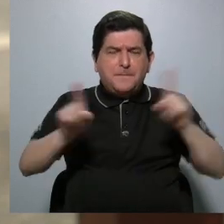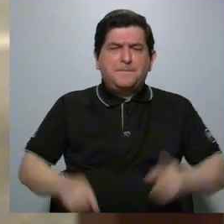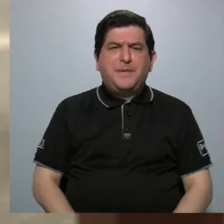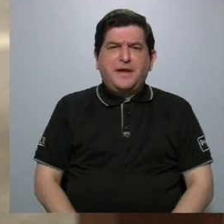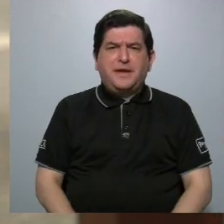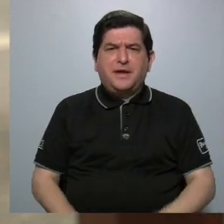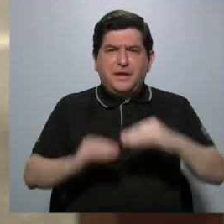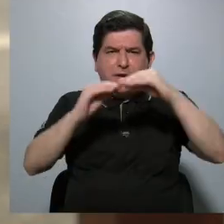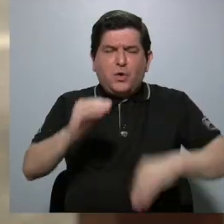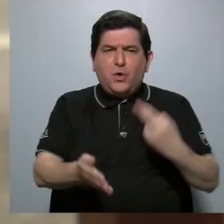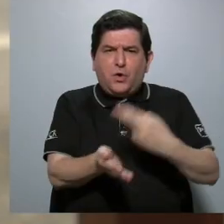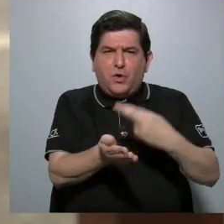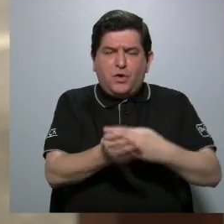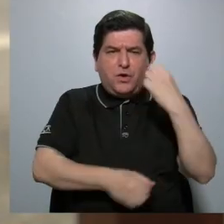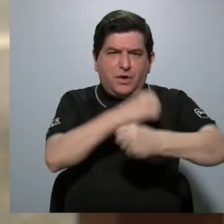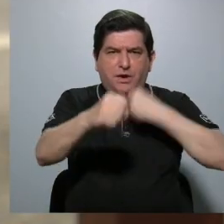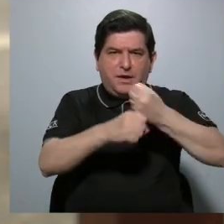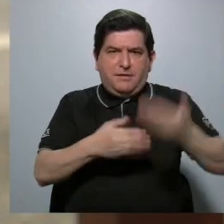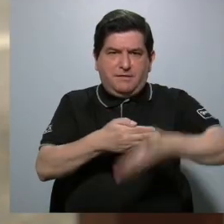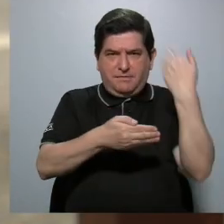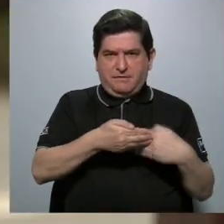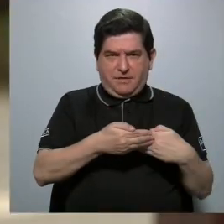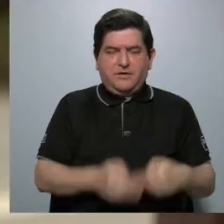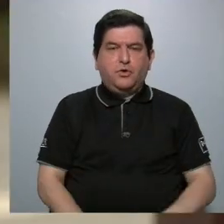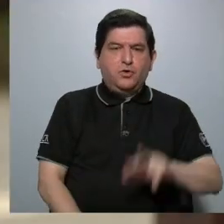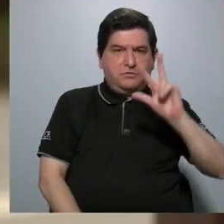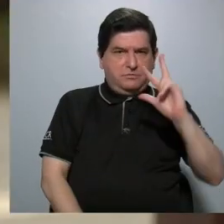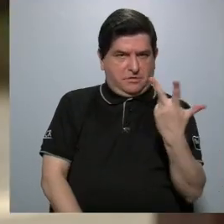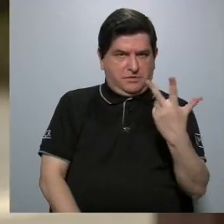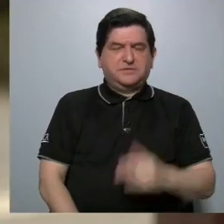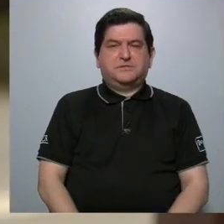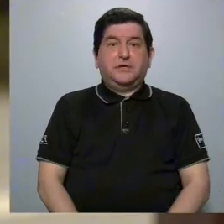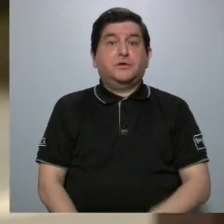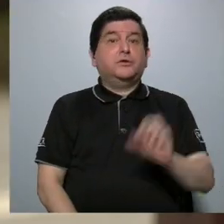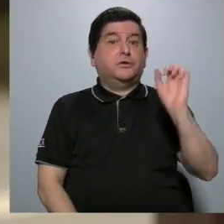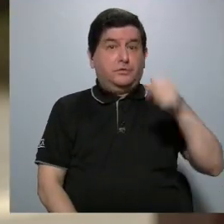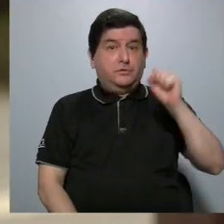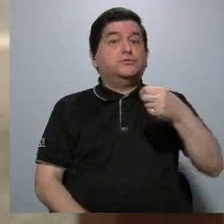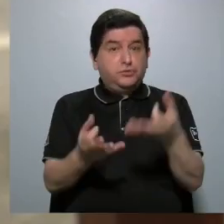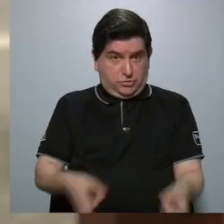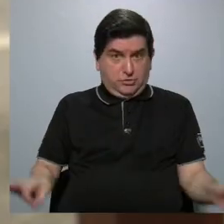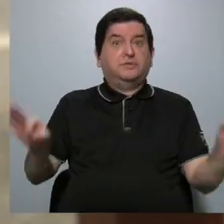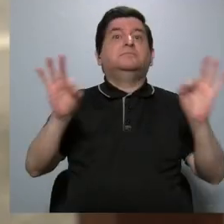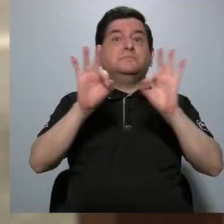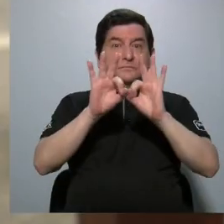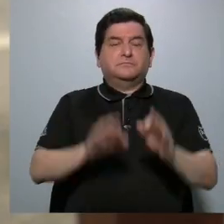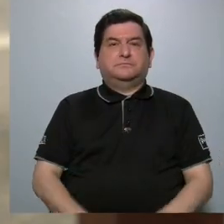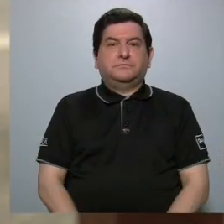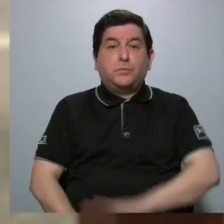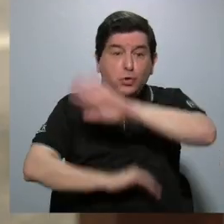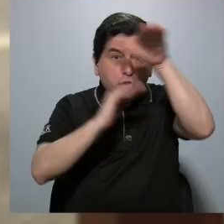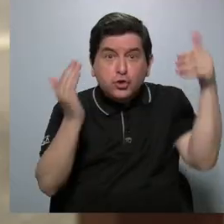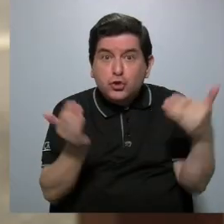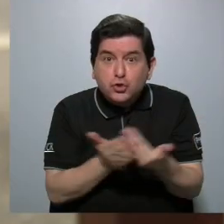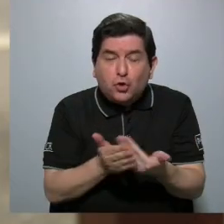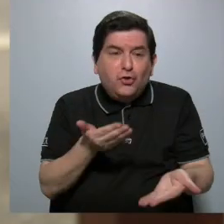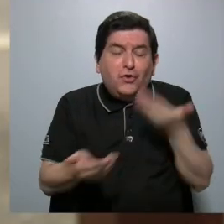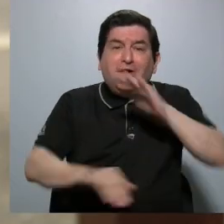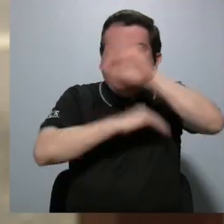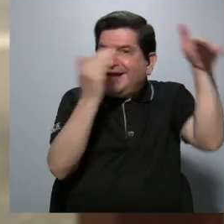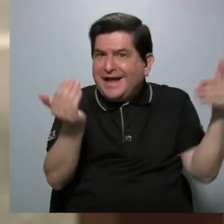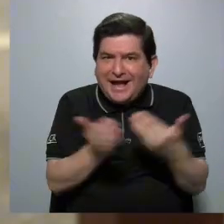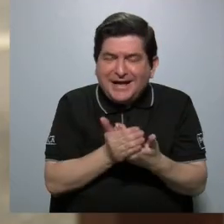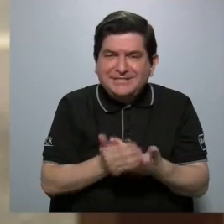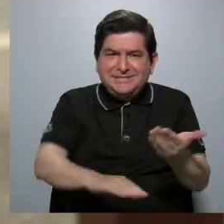menor ritmo que el año anterior. Y lo tercero, y esto sí que es muy importante, es que todo o casi todo